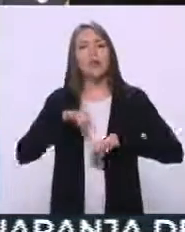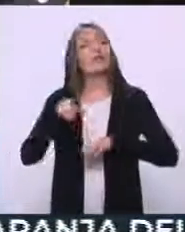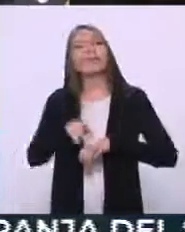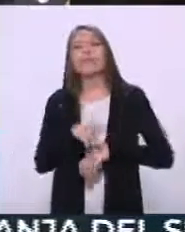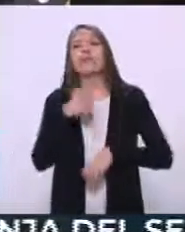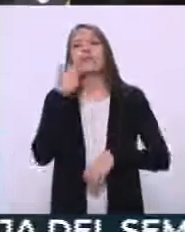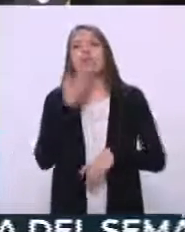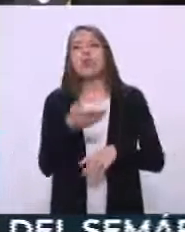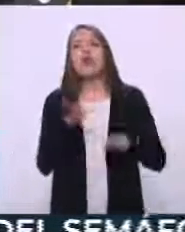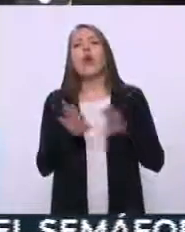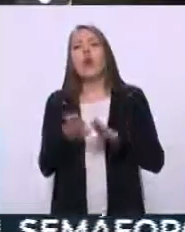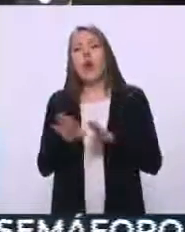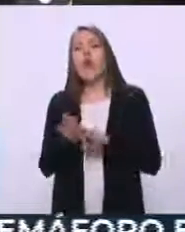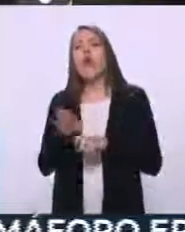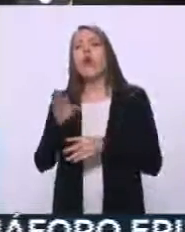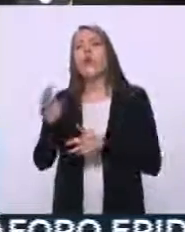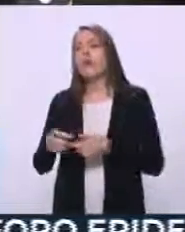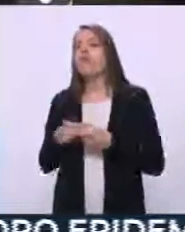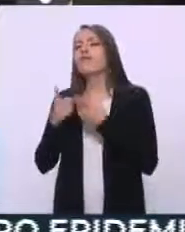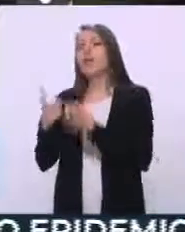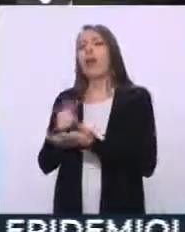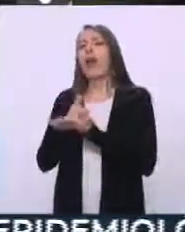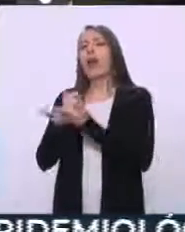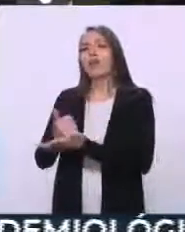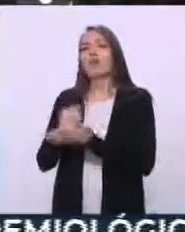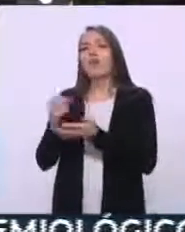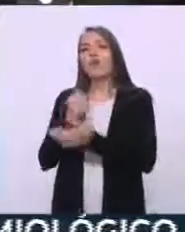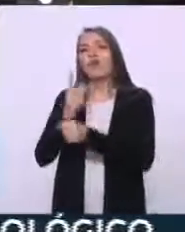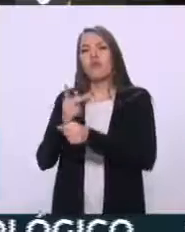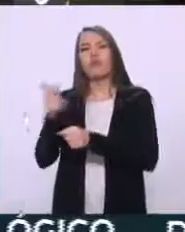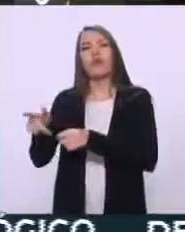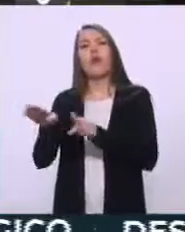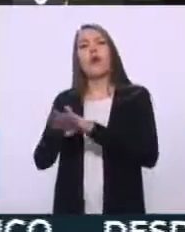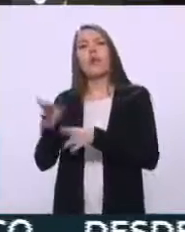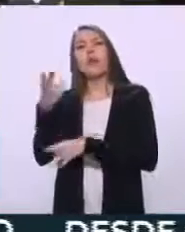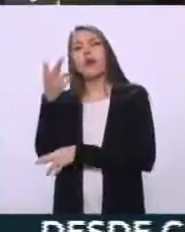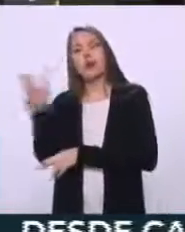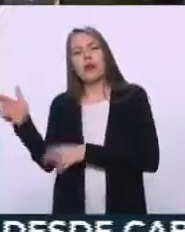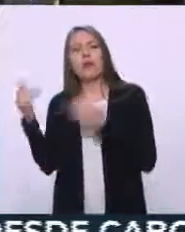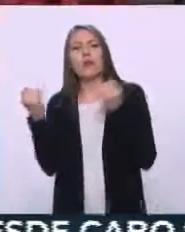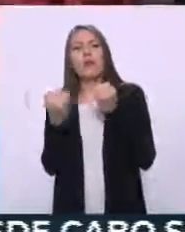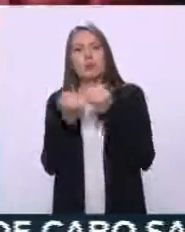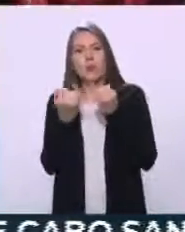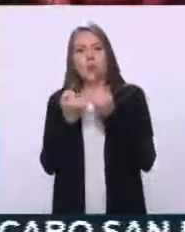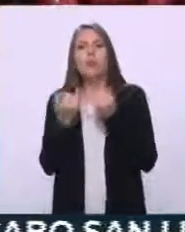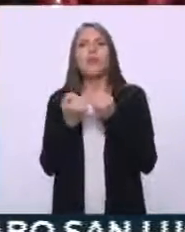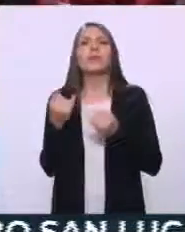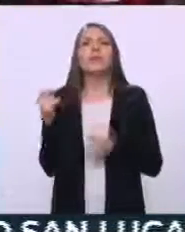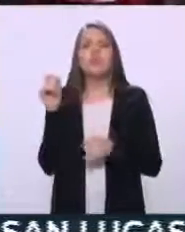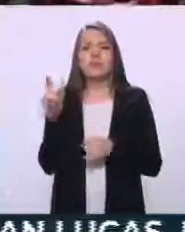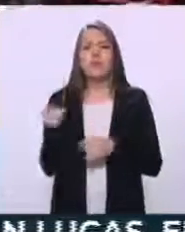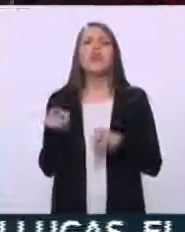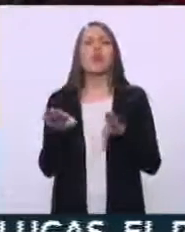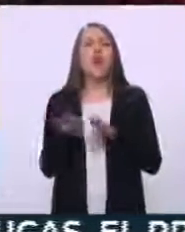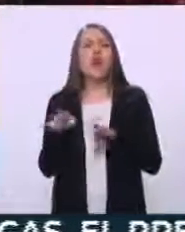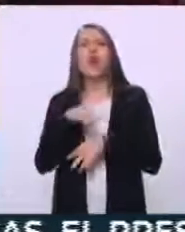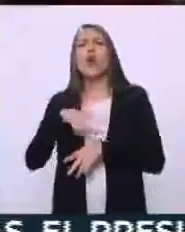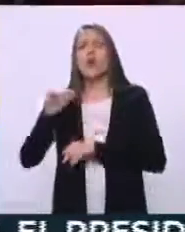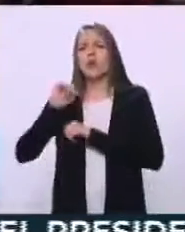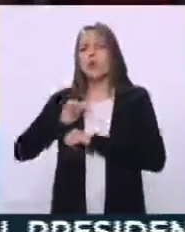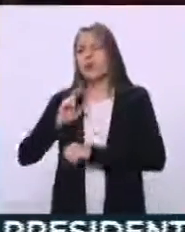un restaurante, con las medidas específicas, para decir yo, que es un restaurante. ¿Cómo lo estamos supervisando? Bueno, esto se está